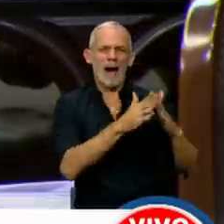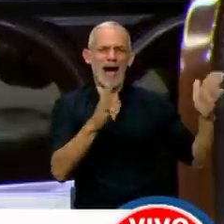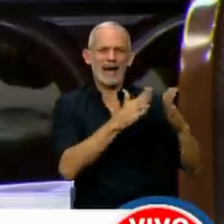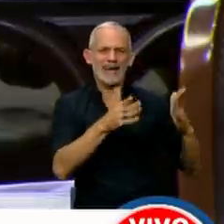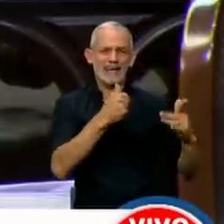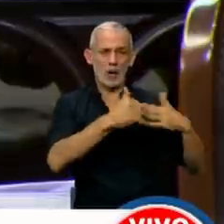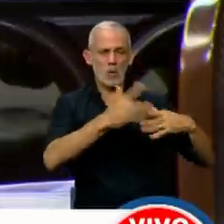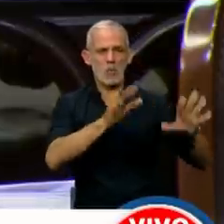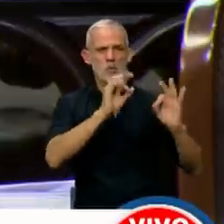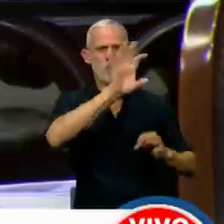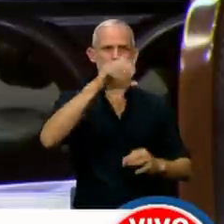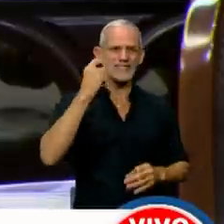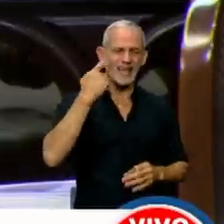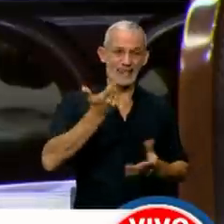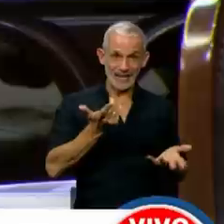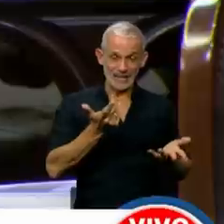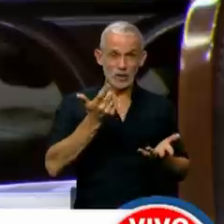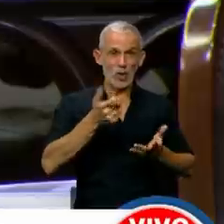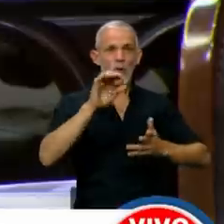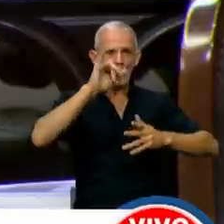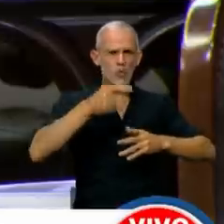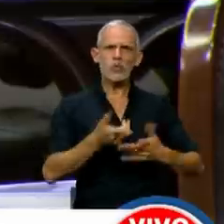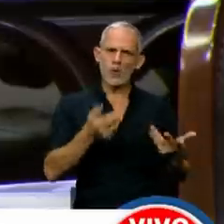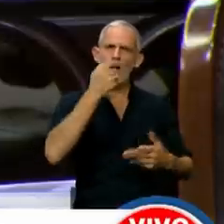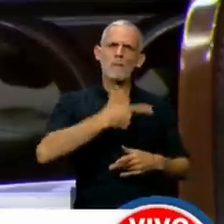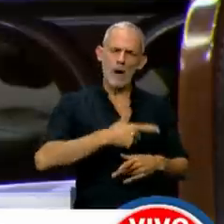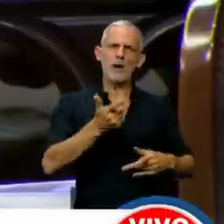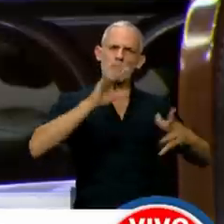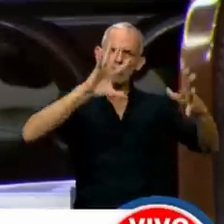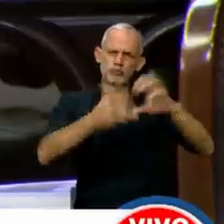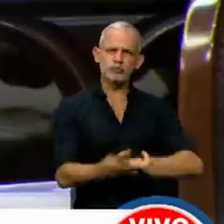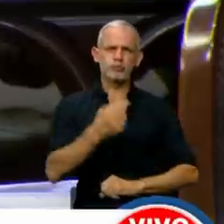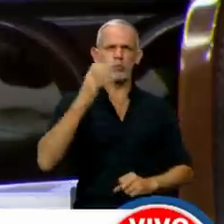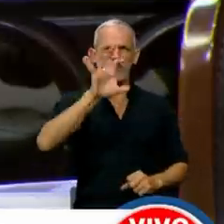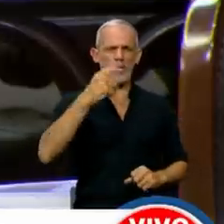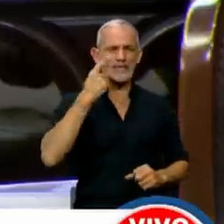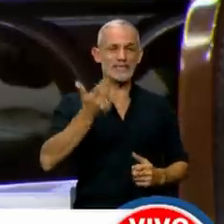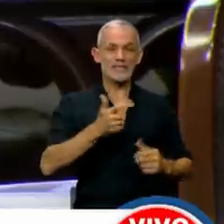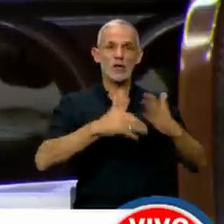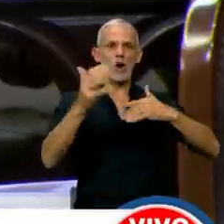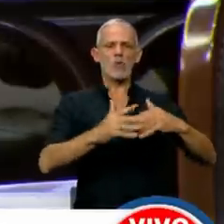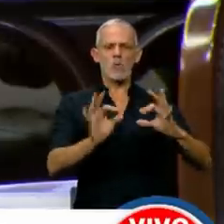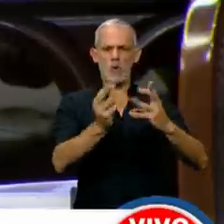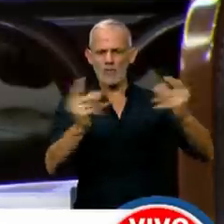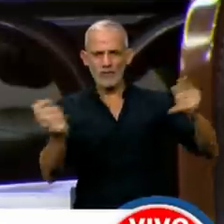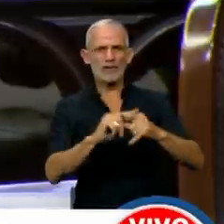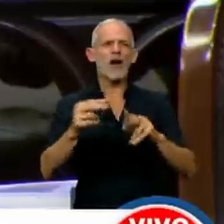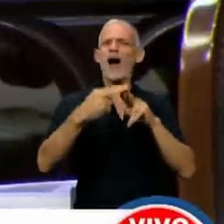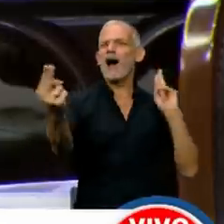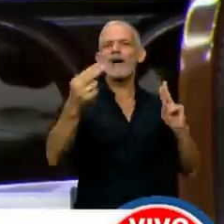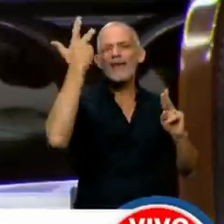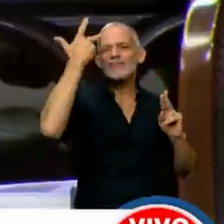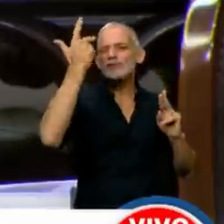macrismo en mi provincia porque mi provincia sí fue castigada por el macrismo y esa obra se terminó no así como la autovía